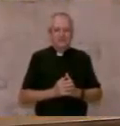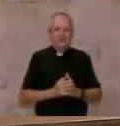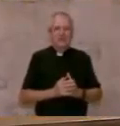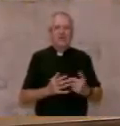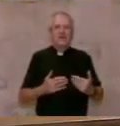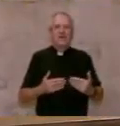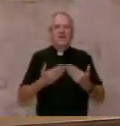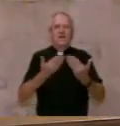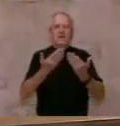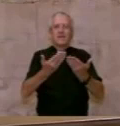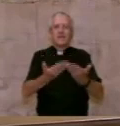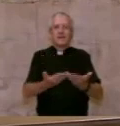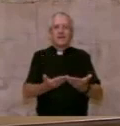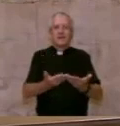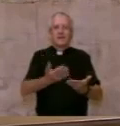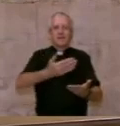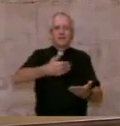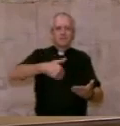Amémosla,